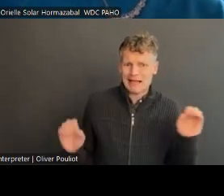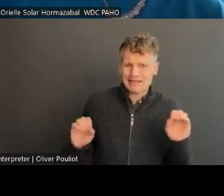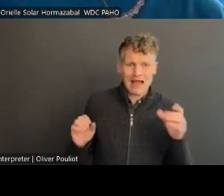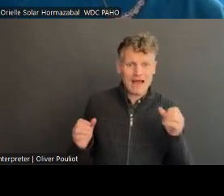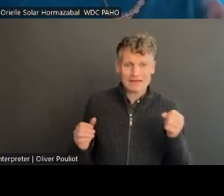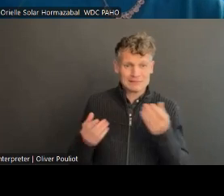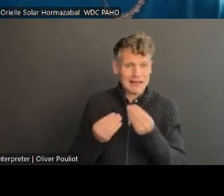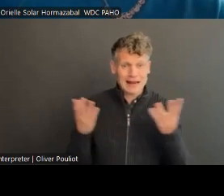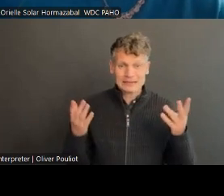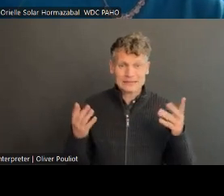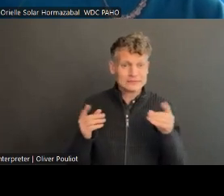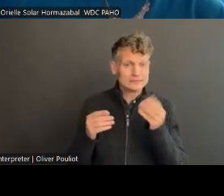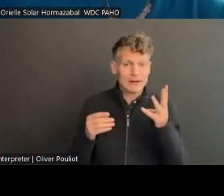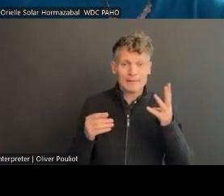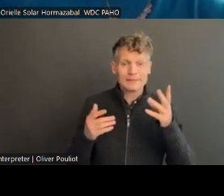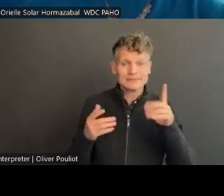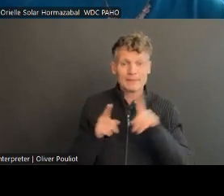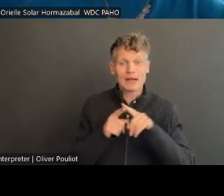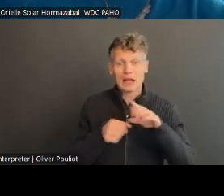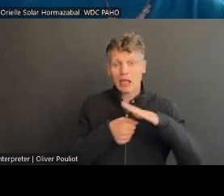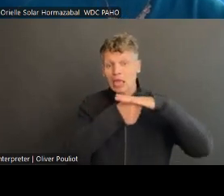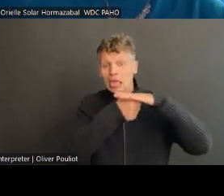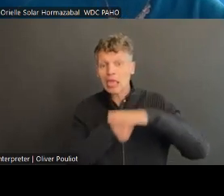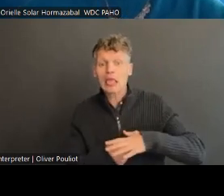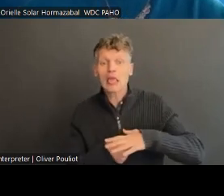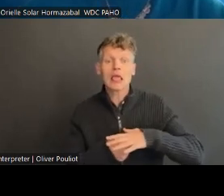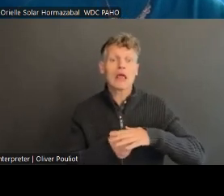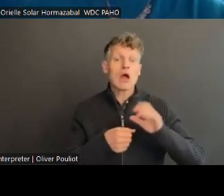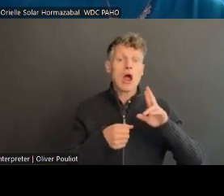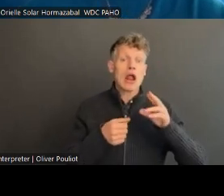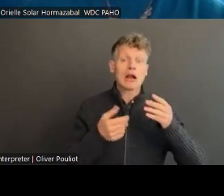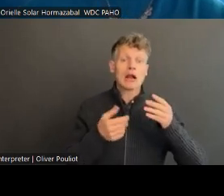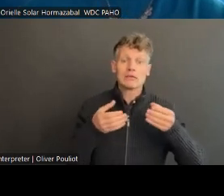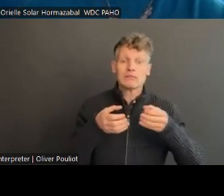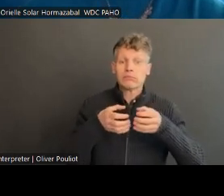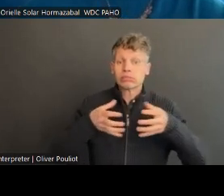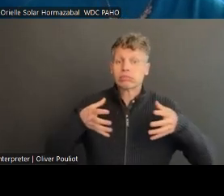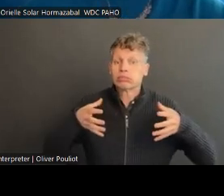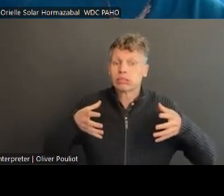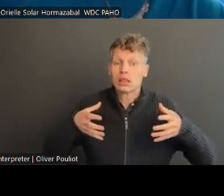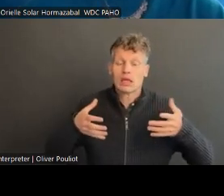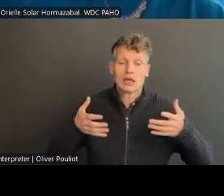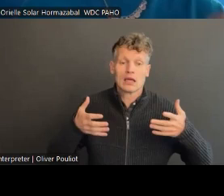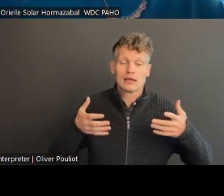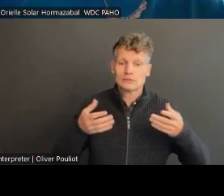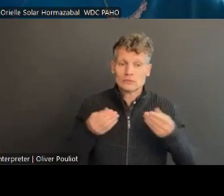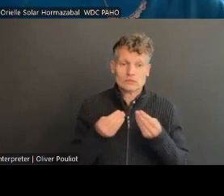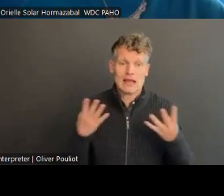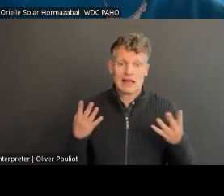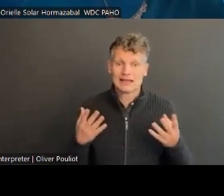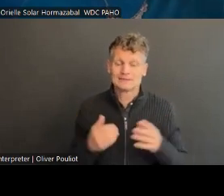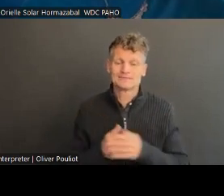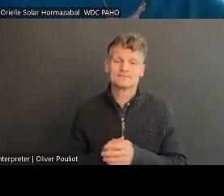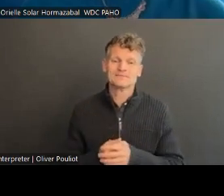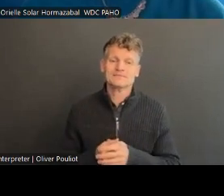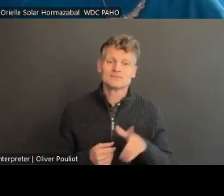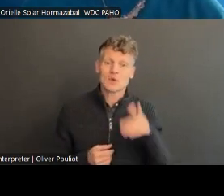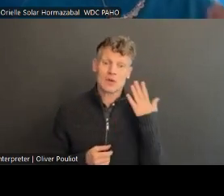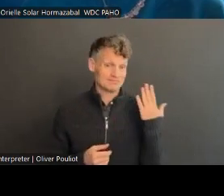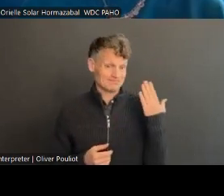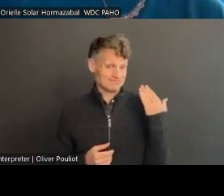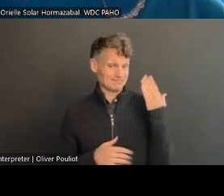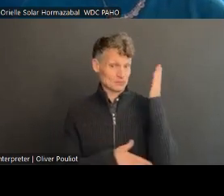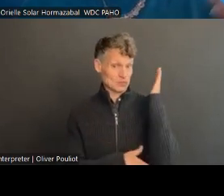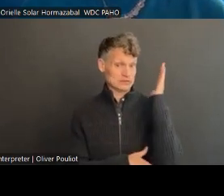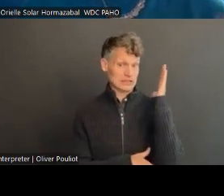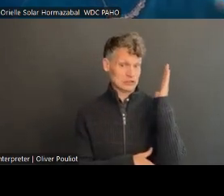Aislamiento, temas que plantearon, ¿cierto?, en la ponencia previa de gran relevancia, ¿no? y que se cruza con temas de desigualdad en materia de eje,